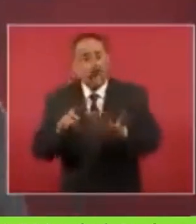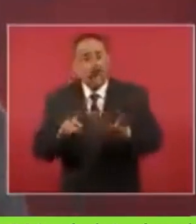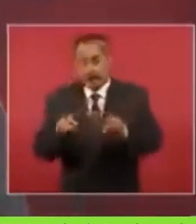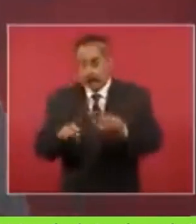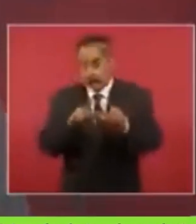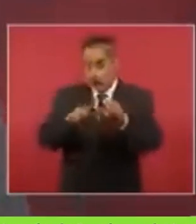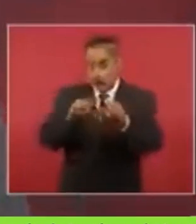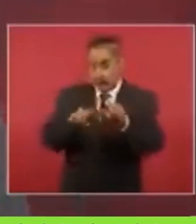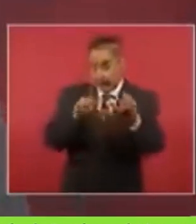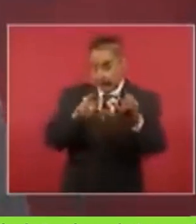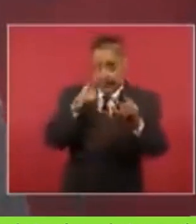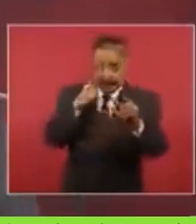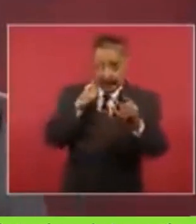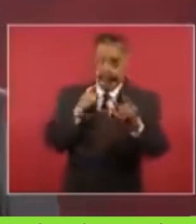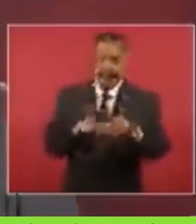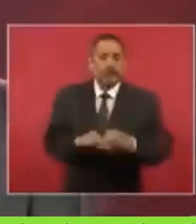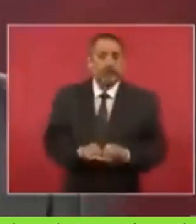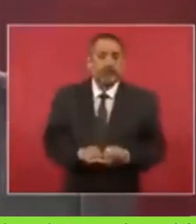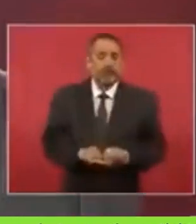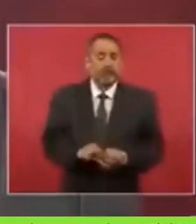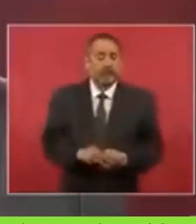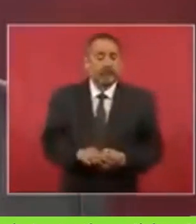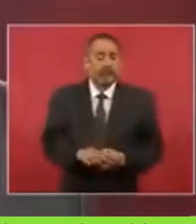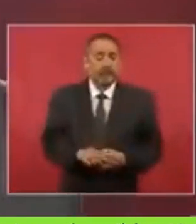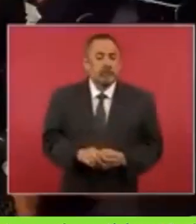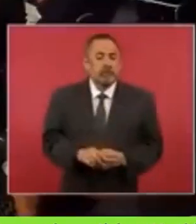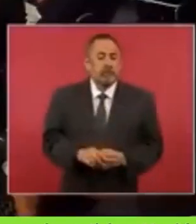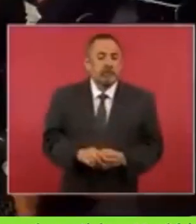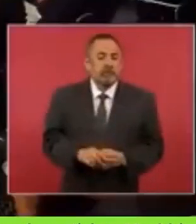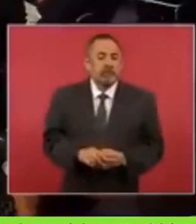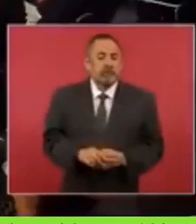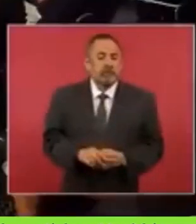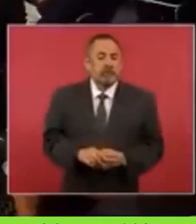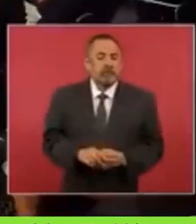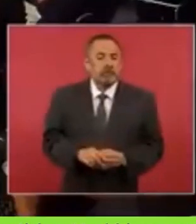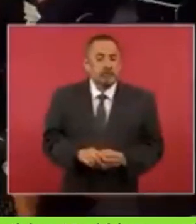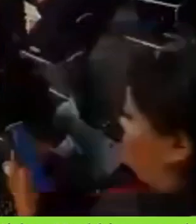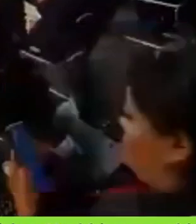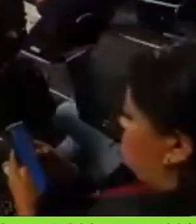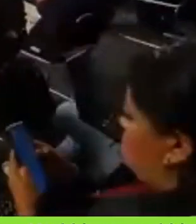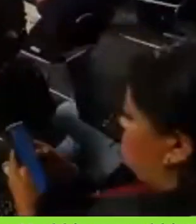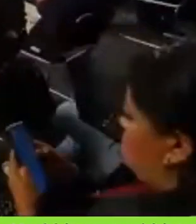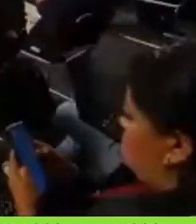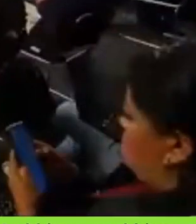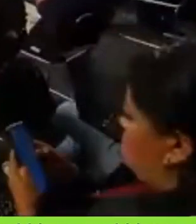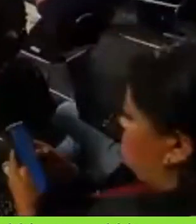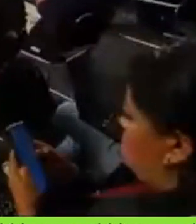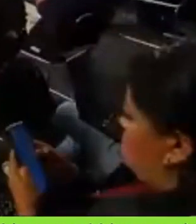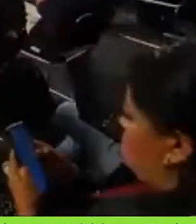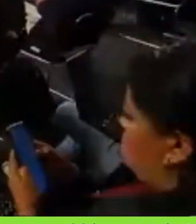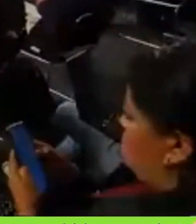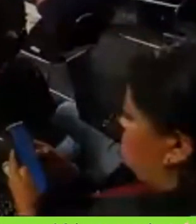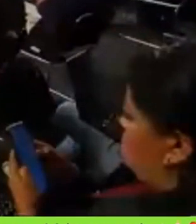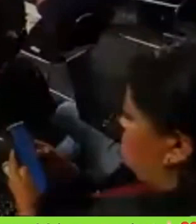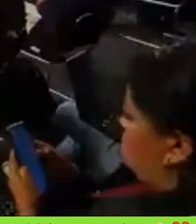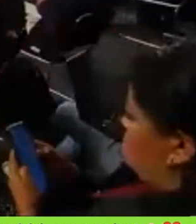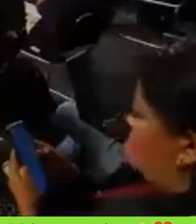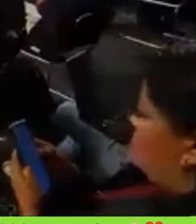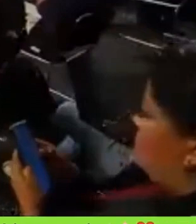luego todavía hay la posibilidad de que García Luna